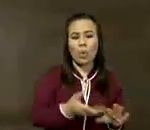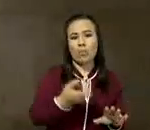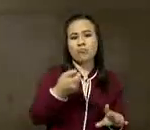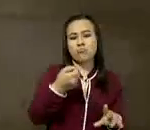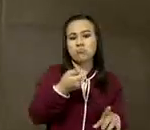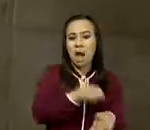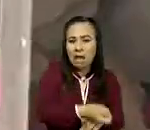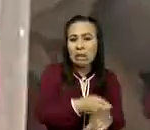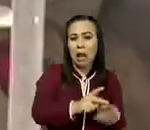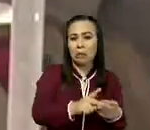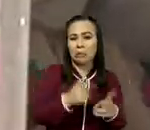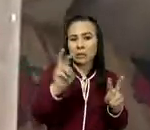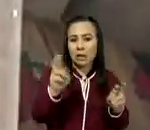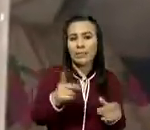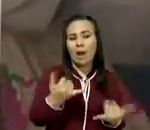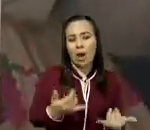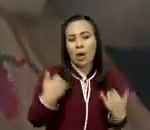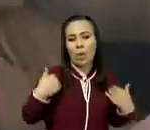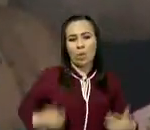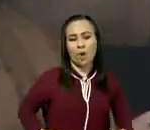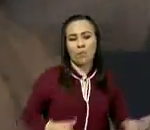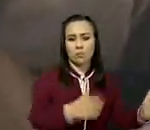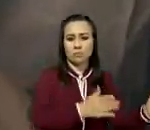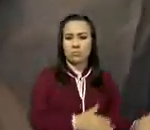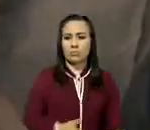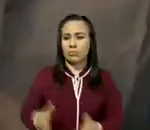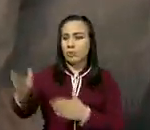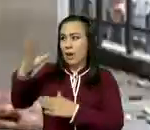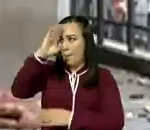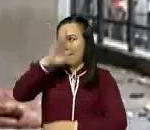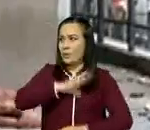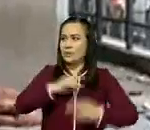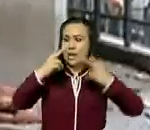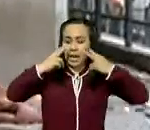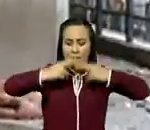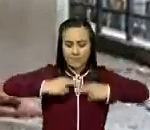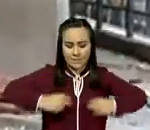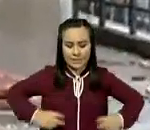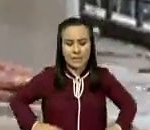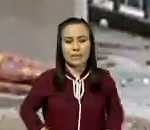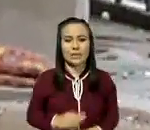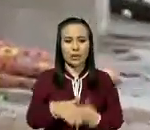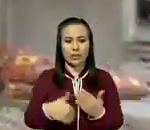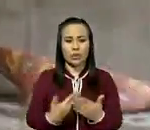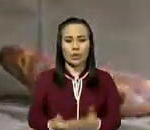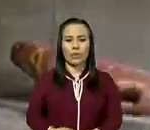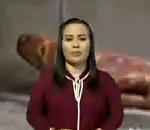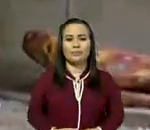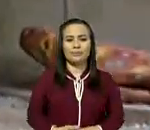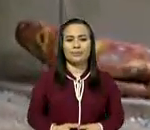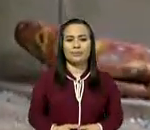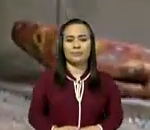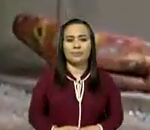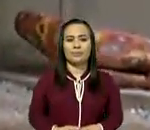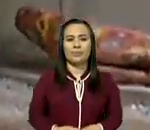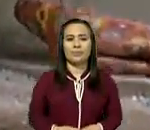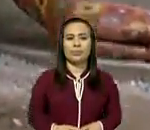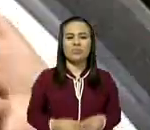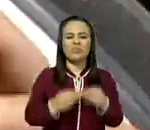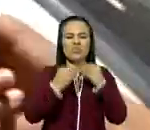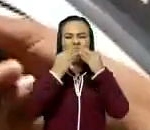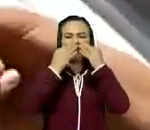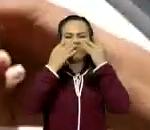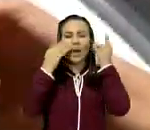fue trasladado hasta el edificio de ciencias forenses en donde se hacen los análisis respectivos. Está en avanzado estado